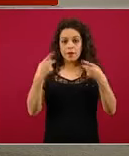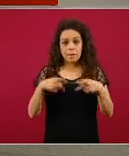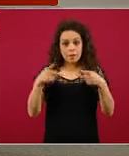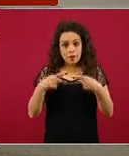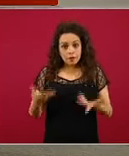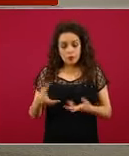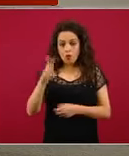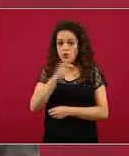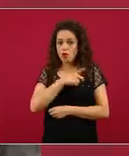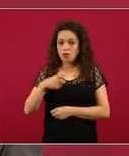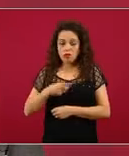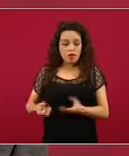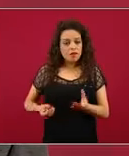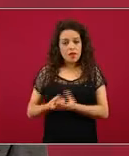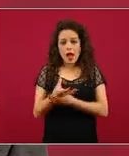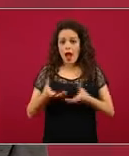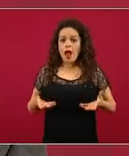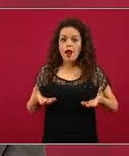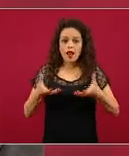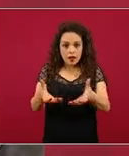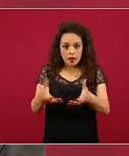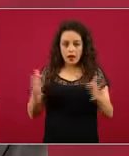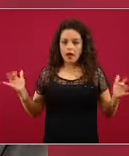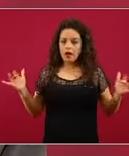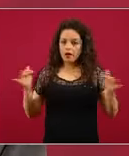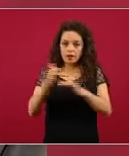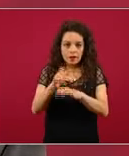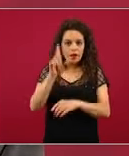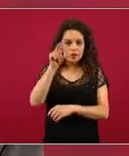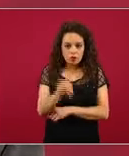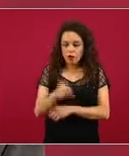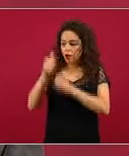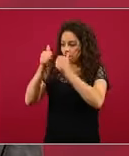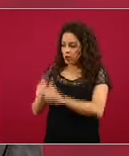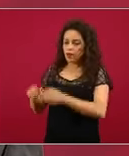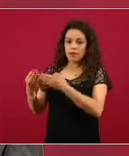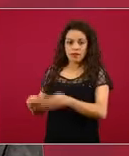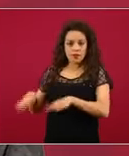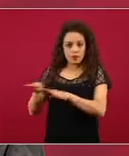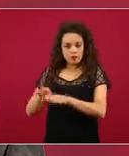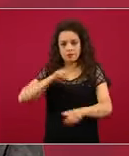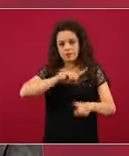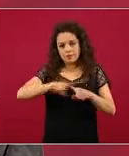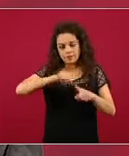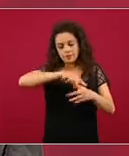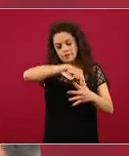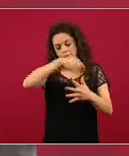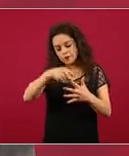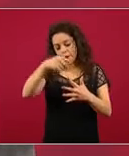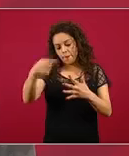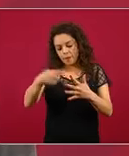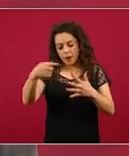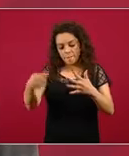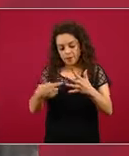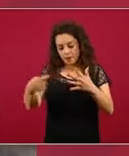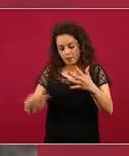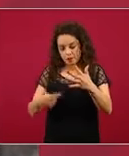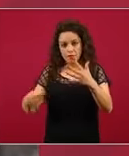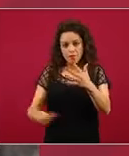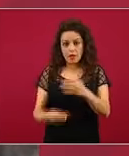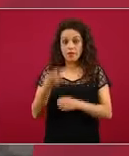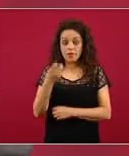al espacio público, se abstienen de acudir al espacio público, etcétera. Las medidas se